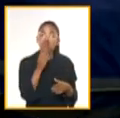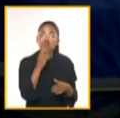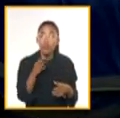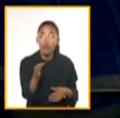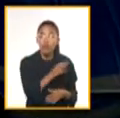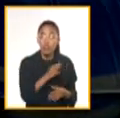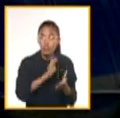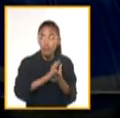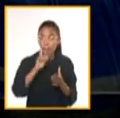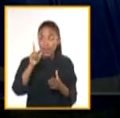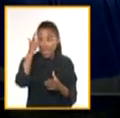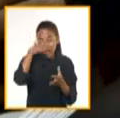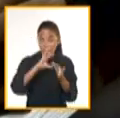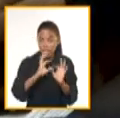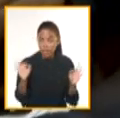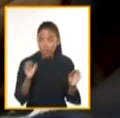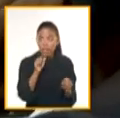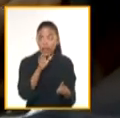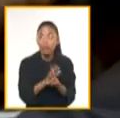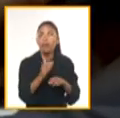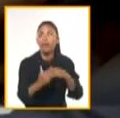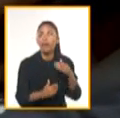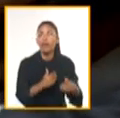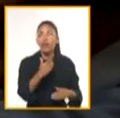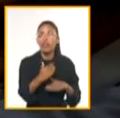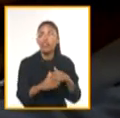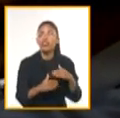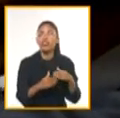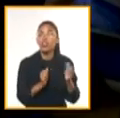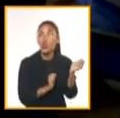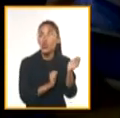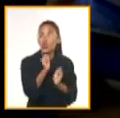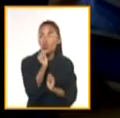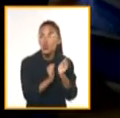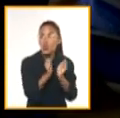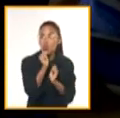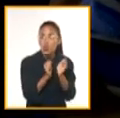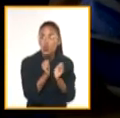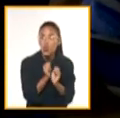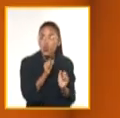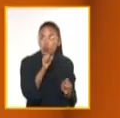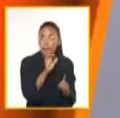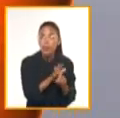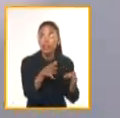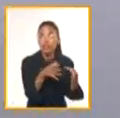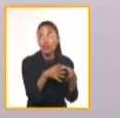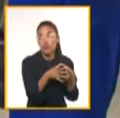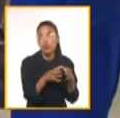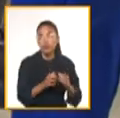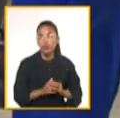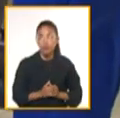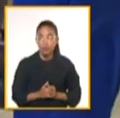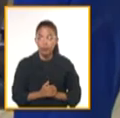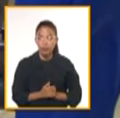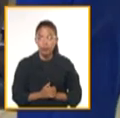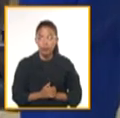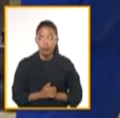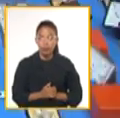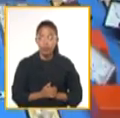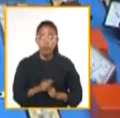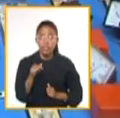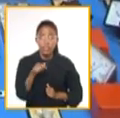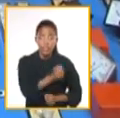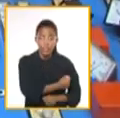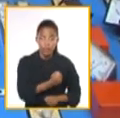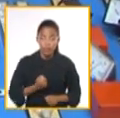asume el proceso de activación de uno de los bloques de la planta sin escatimar esfuerzo ni horas de labor. En un esfuerzo continuo